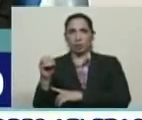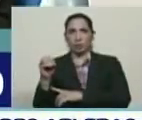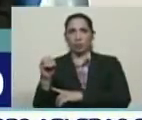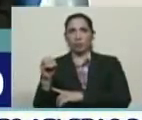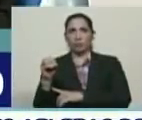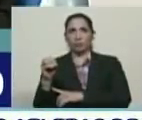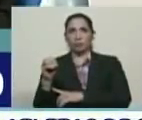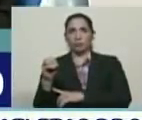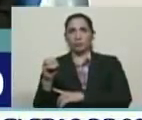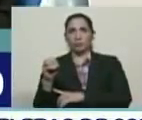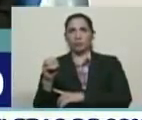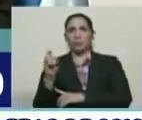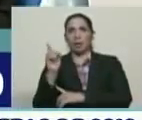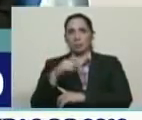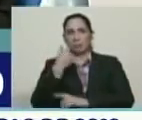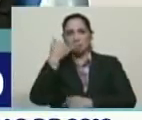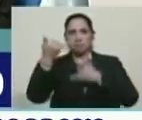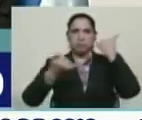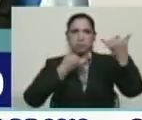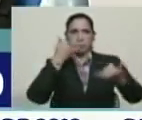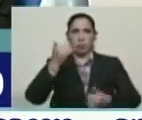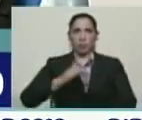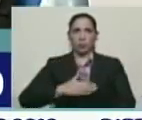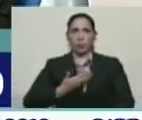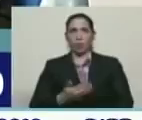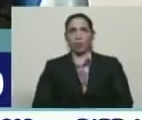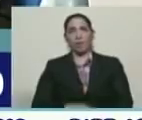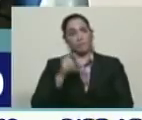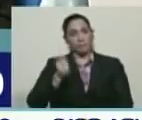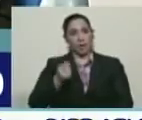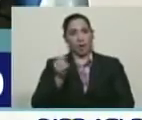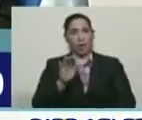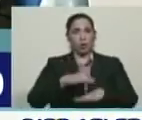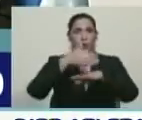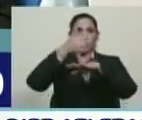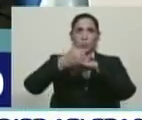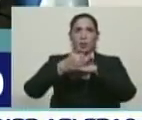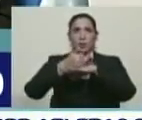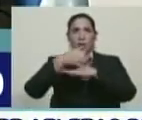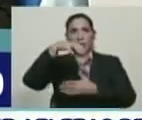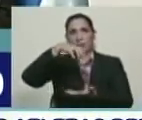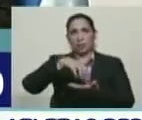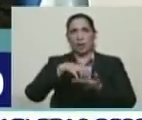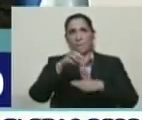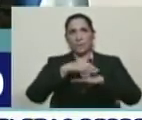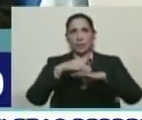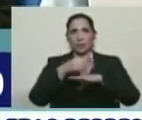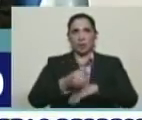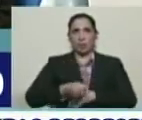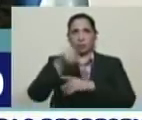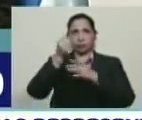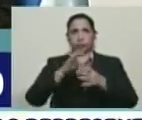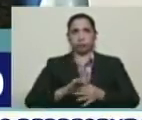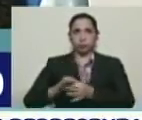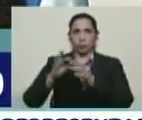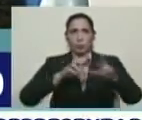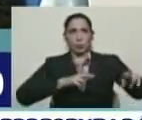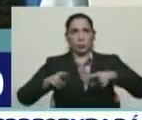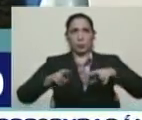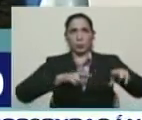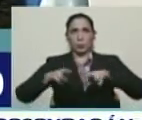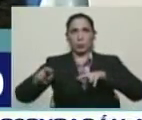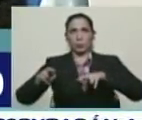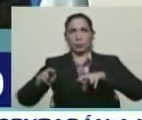0800-FISCA00. De igual manera, los fiscales superiores del Estado del Ministerio Público, en coordinación con funcionarios del CEOFAN,